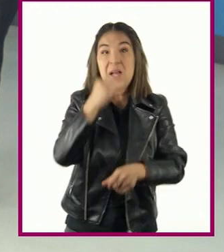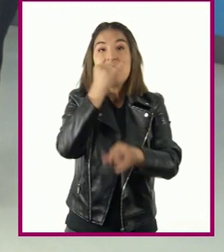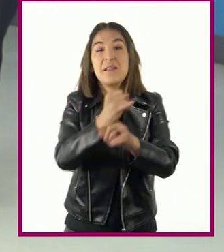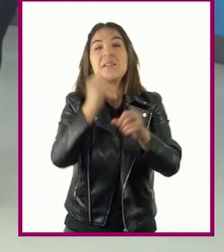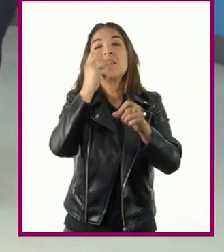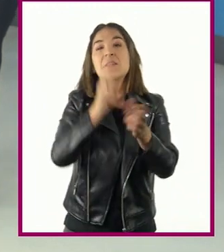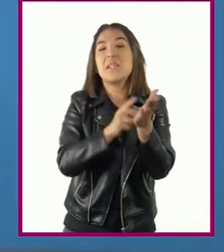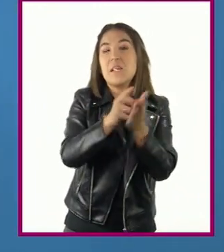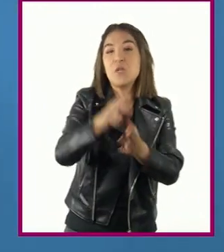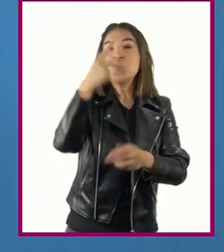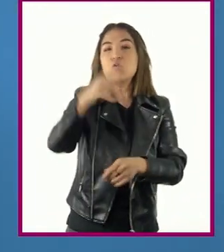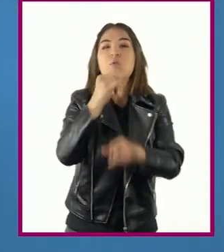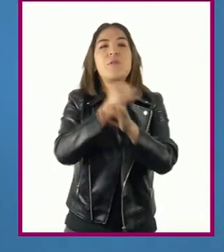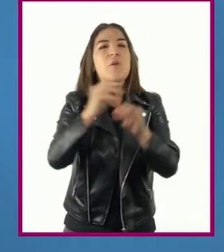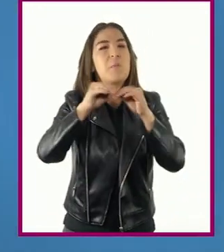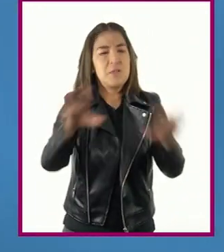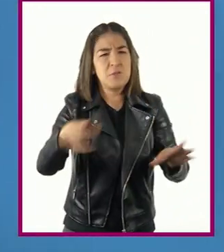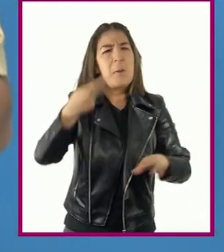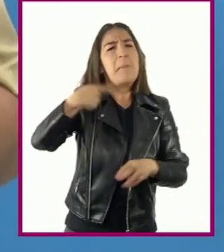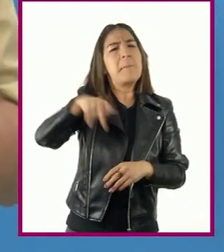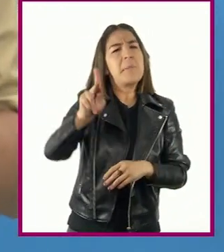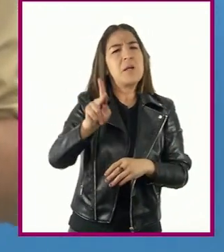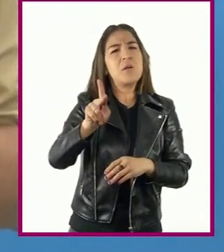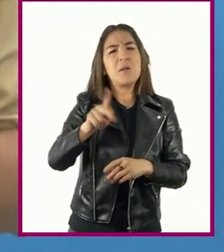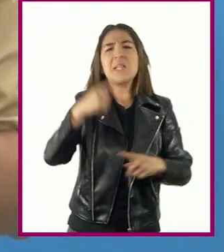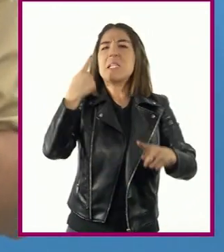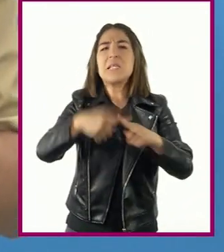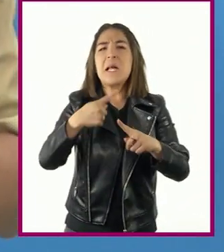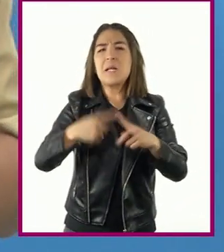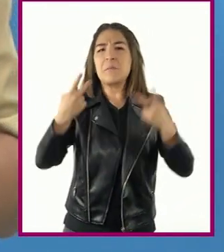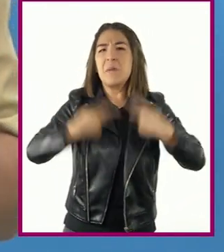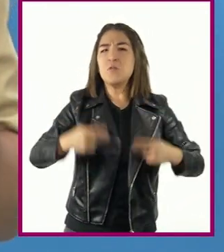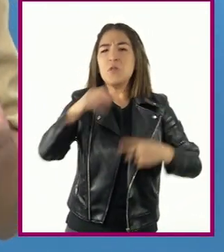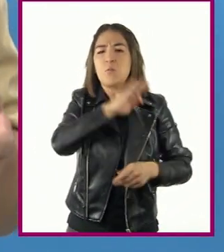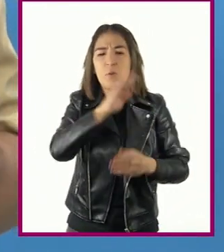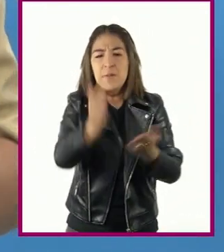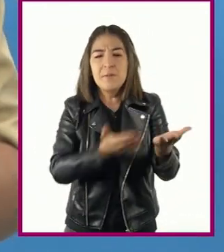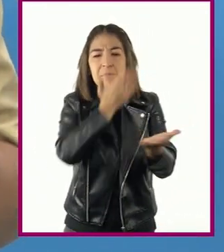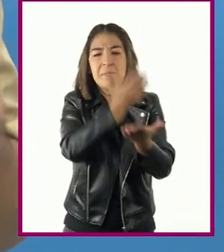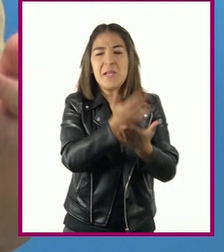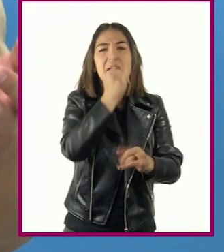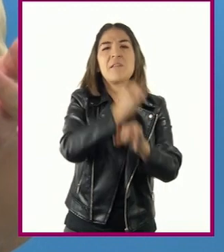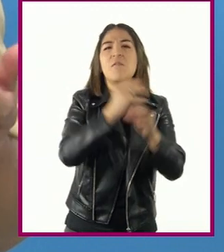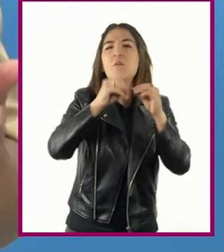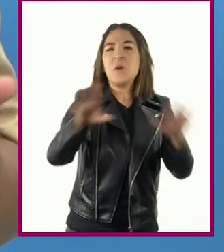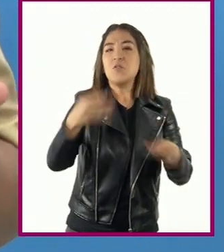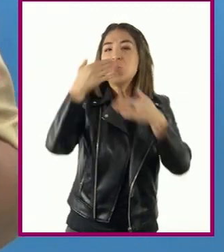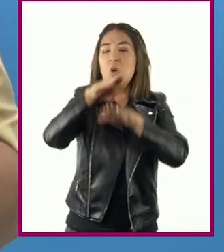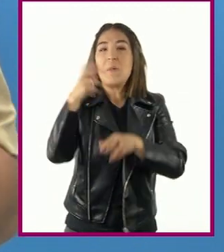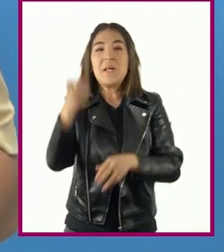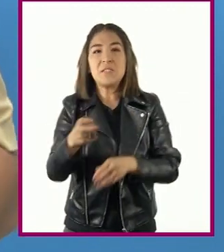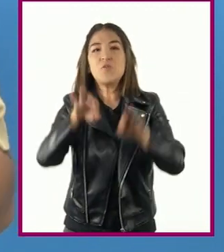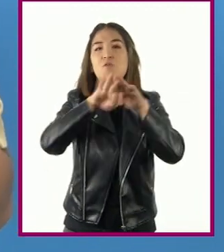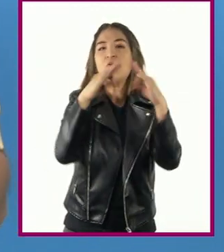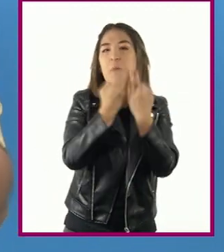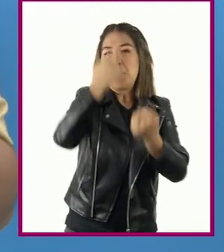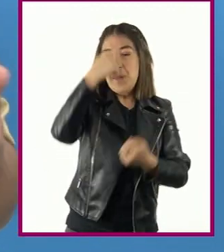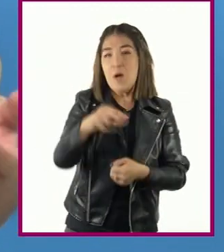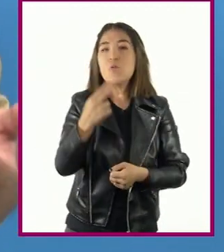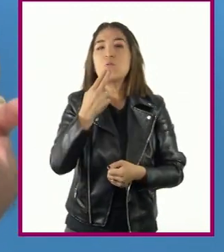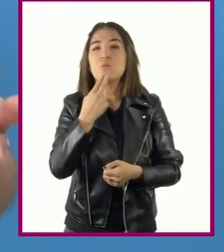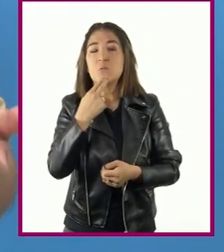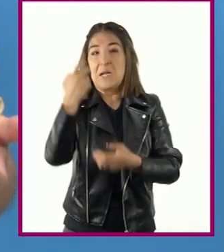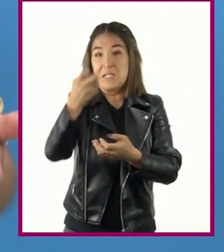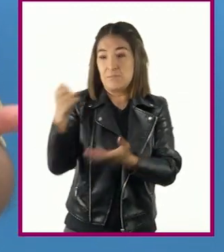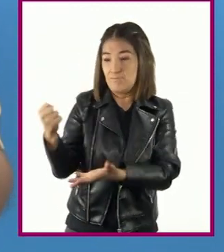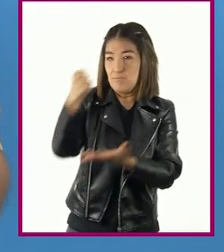la información. Pero, ¿quiénes pueden solicitar información sobre la forma en que se utilizan